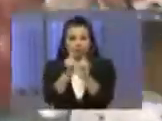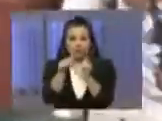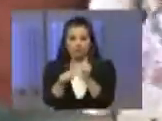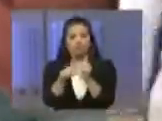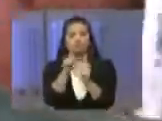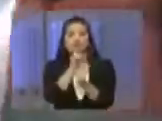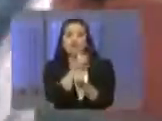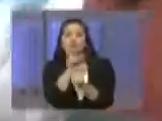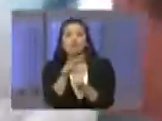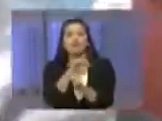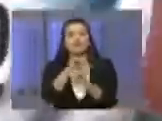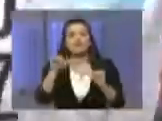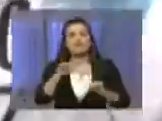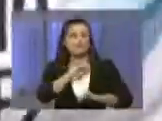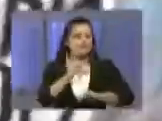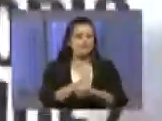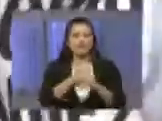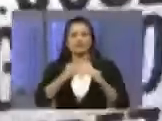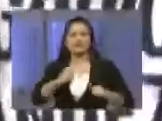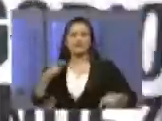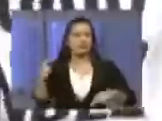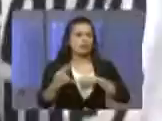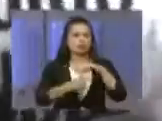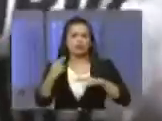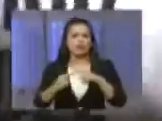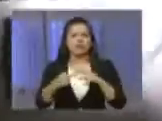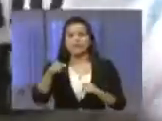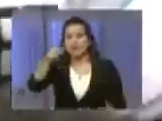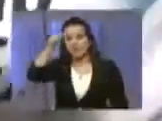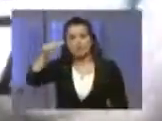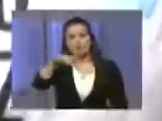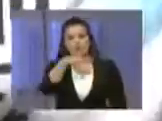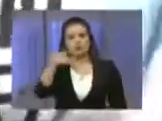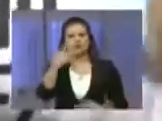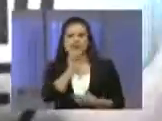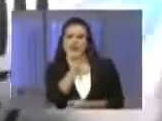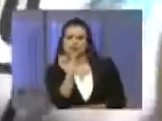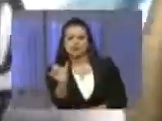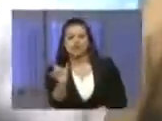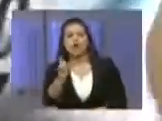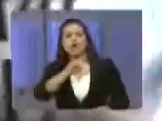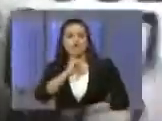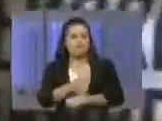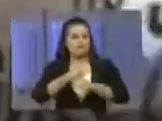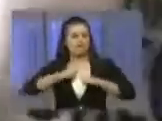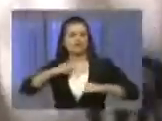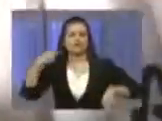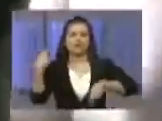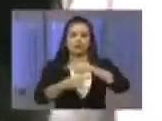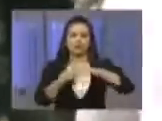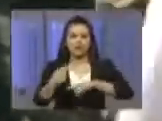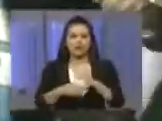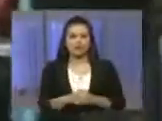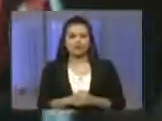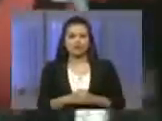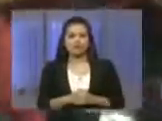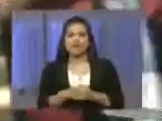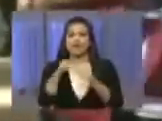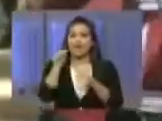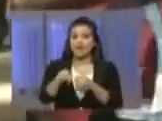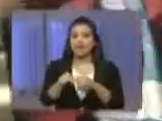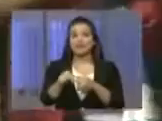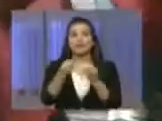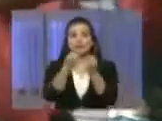llama fuerza Revolucionaria de pueblo le ha puesto ese nombre fuerza Revolucionaria el segmento censal